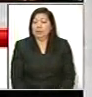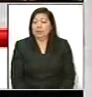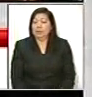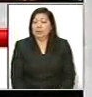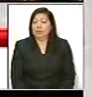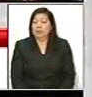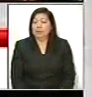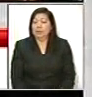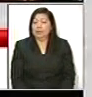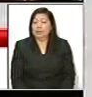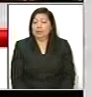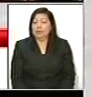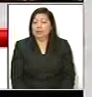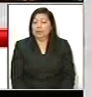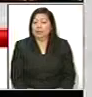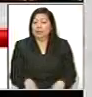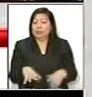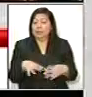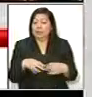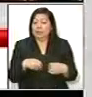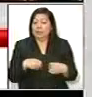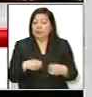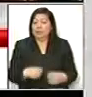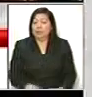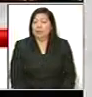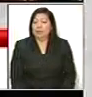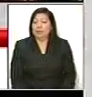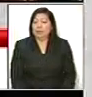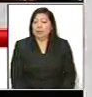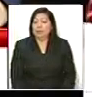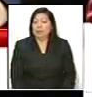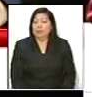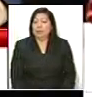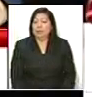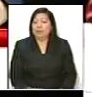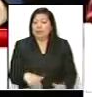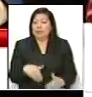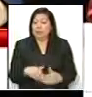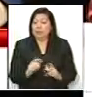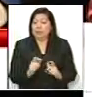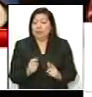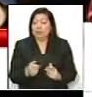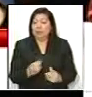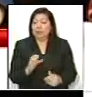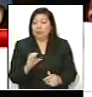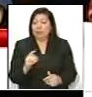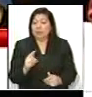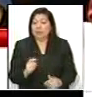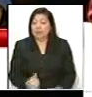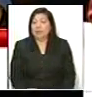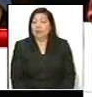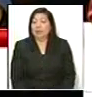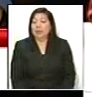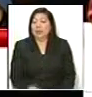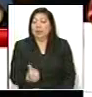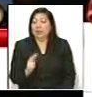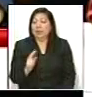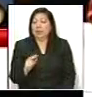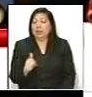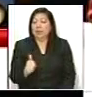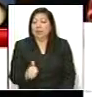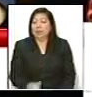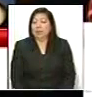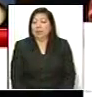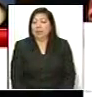los que estén en contra, los que se abstengan. Conste el voto en contra de los congresistas Costa y Arana y el voto en